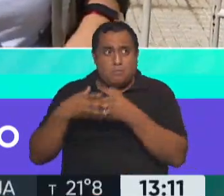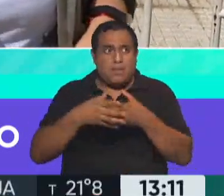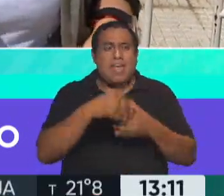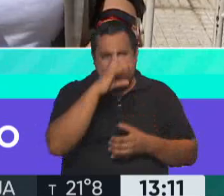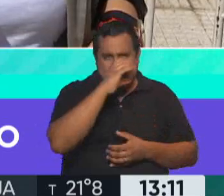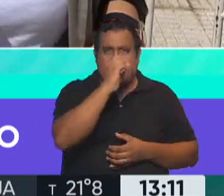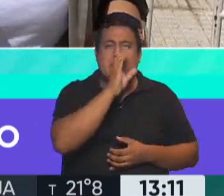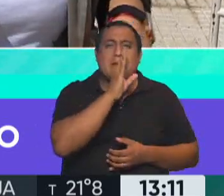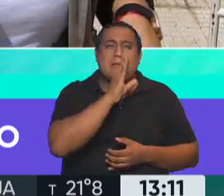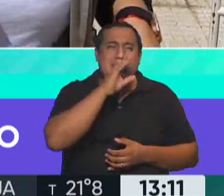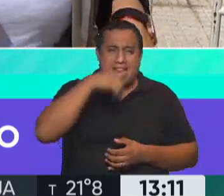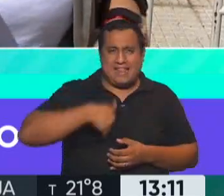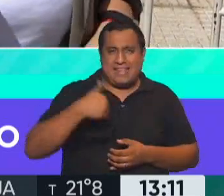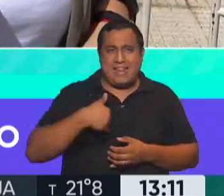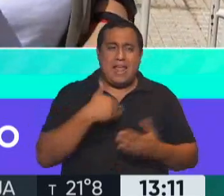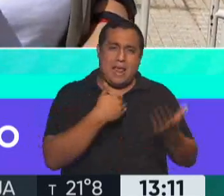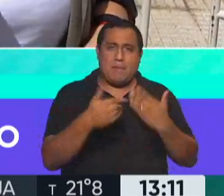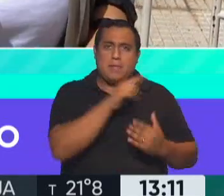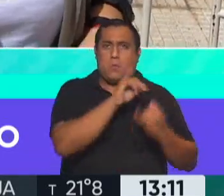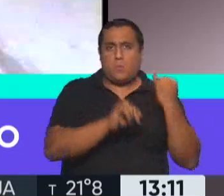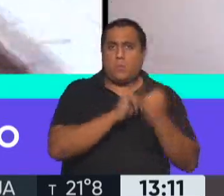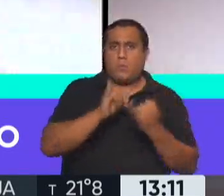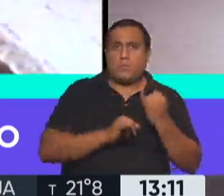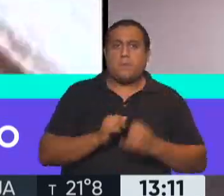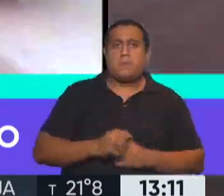de Israel en Argentina y vamos a escuchar su testimonio.